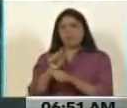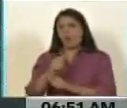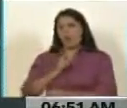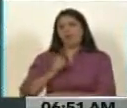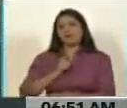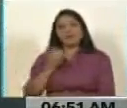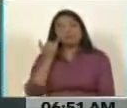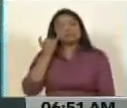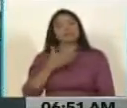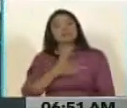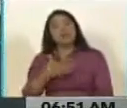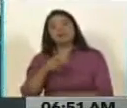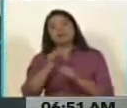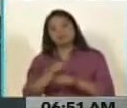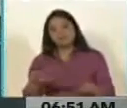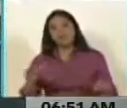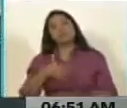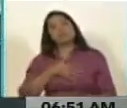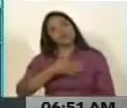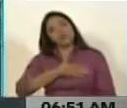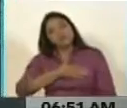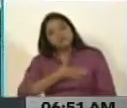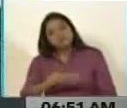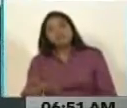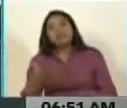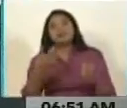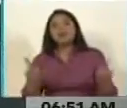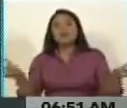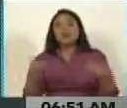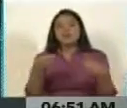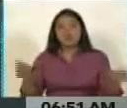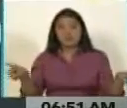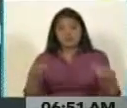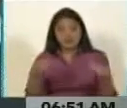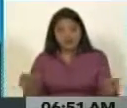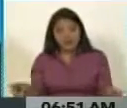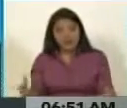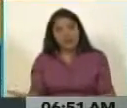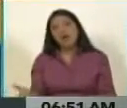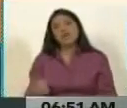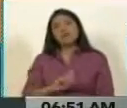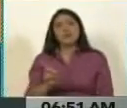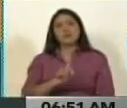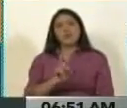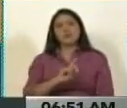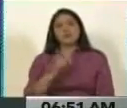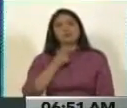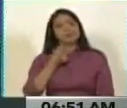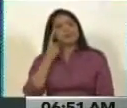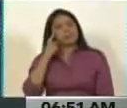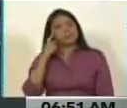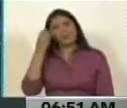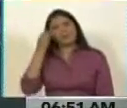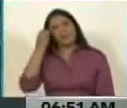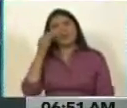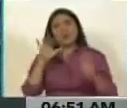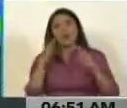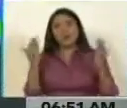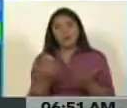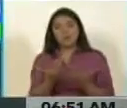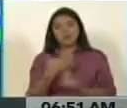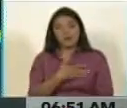independiente de circulación. Nosotros apostamos por la circulación de la música porque no creemos que el mundo que queremos